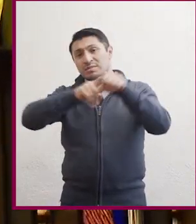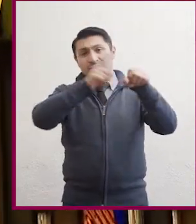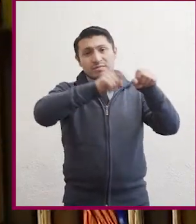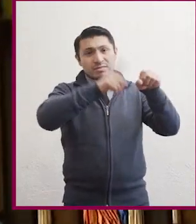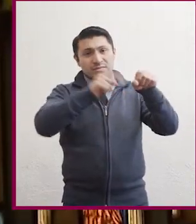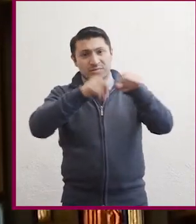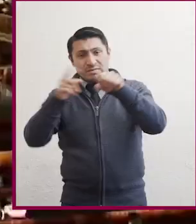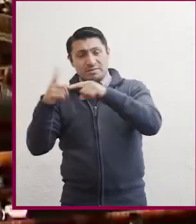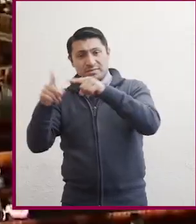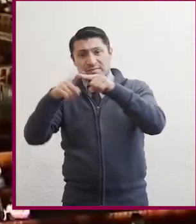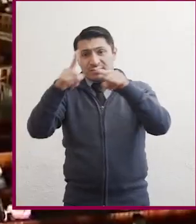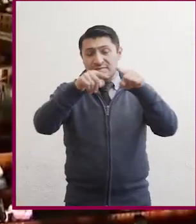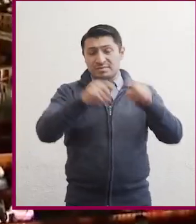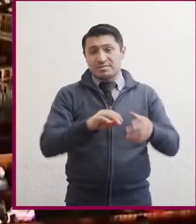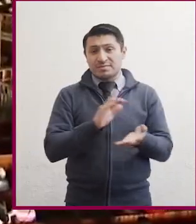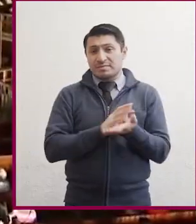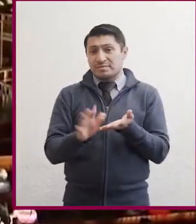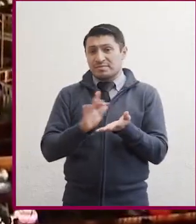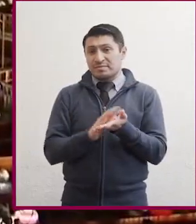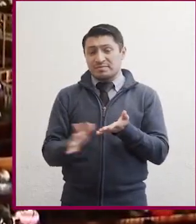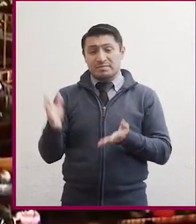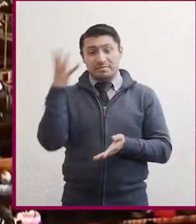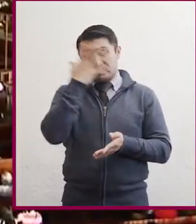relieves variados.